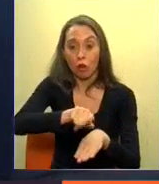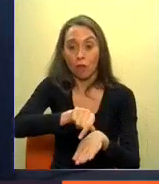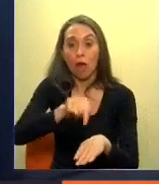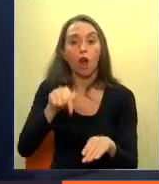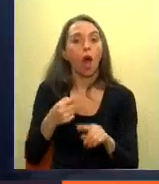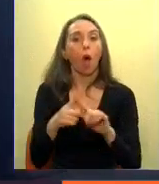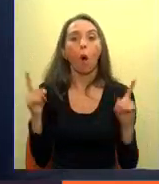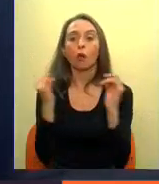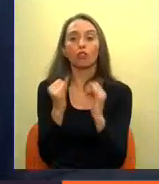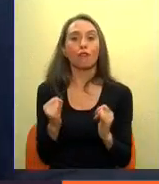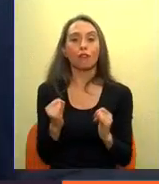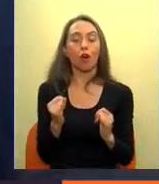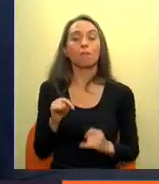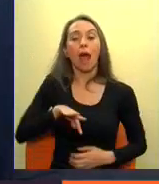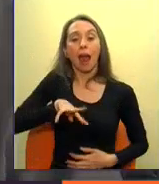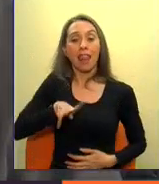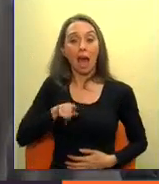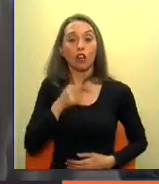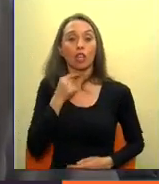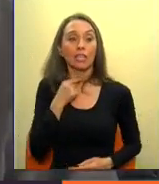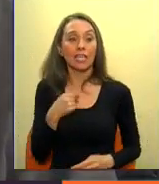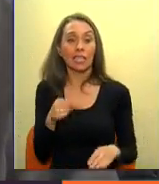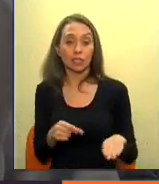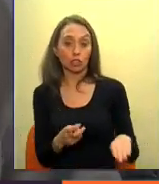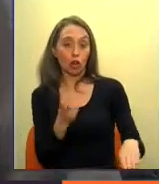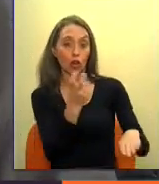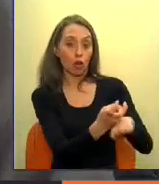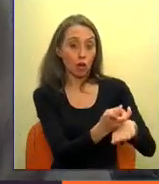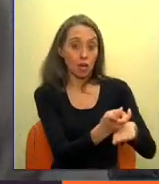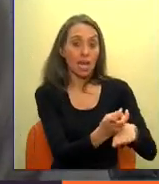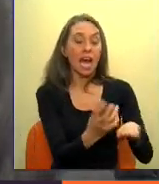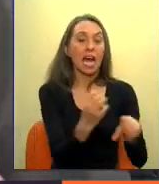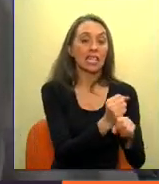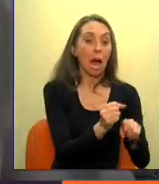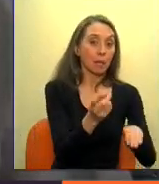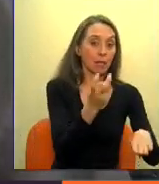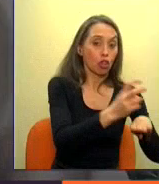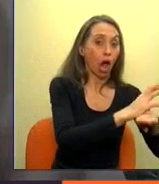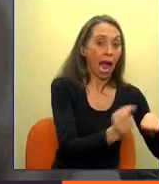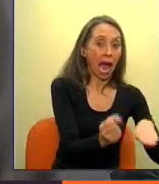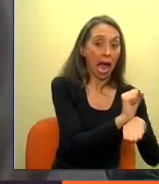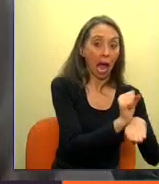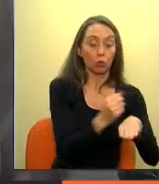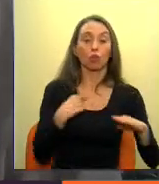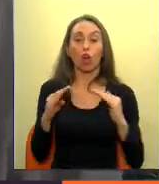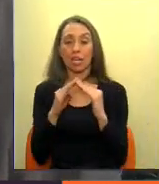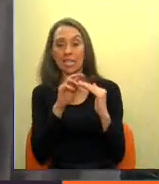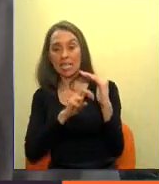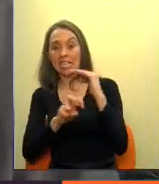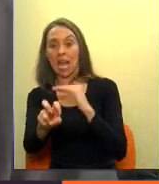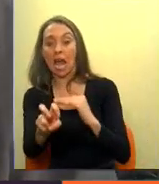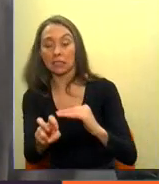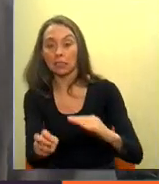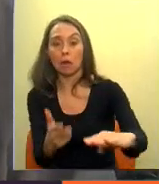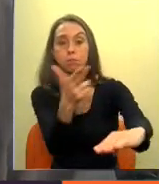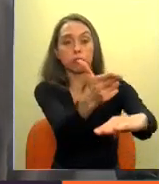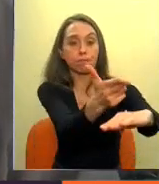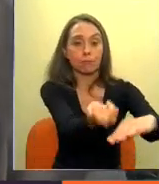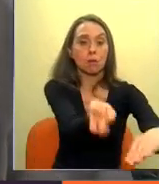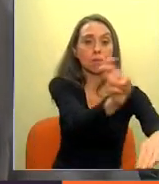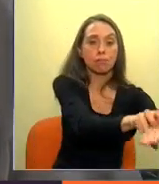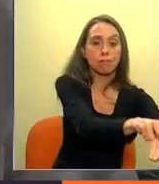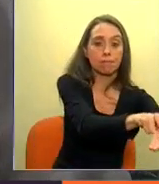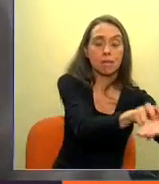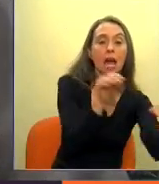otra motivación en el fondo es para cometer delito de forma rápida para y ellos salen de sus domicilios se incorporan a las